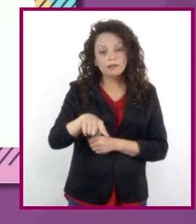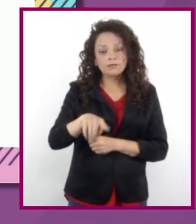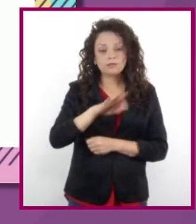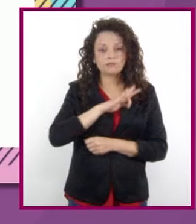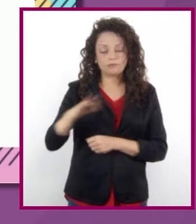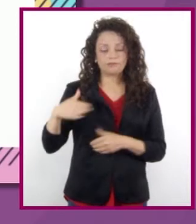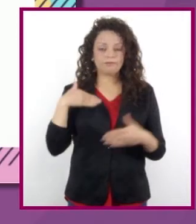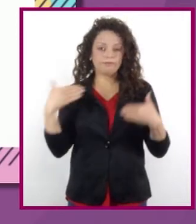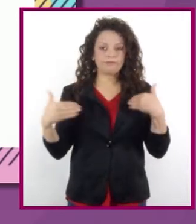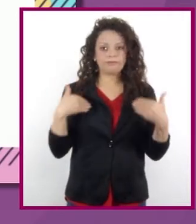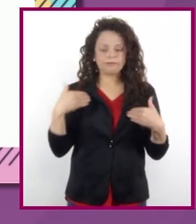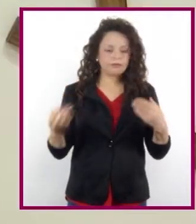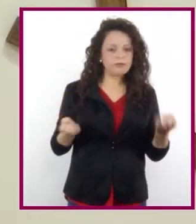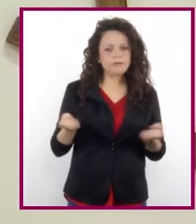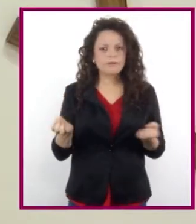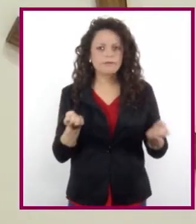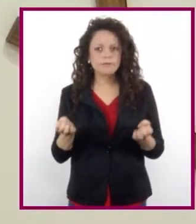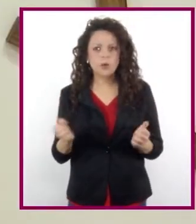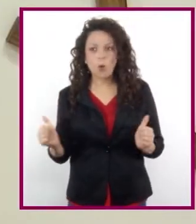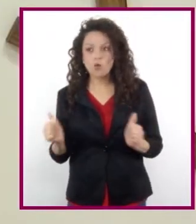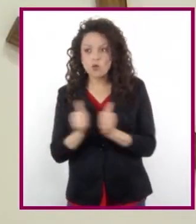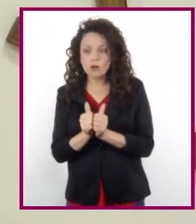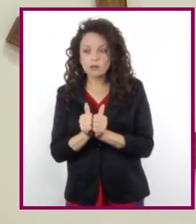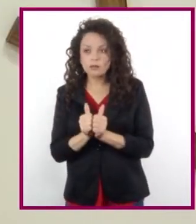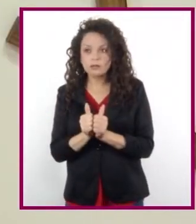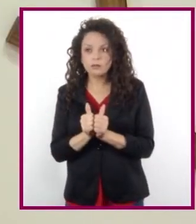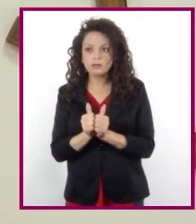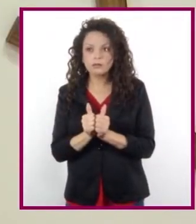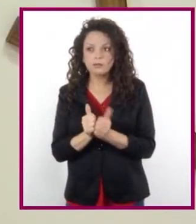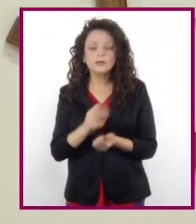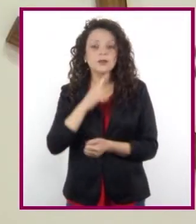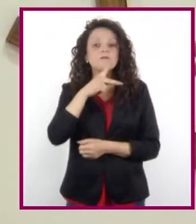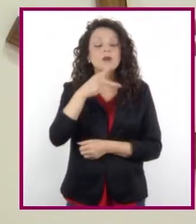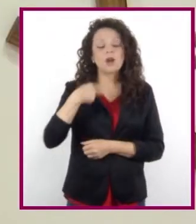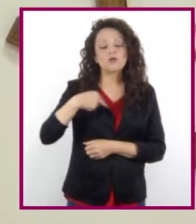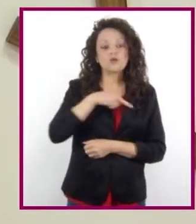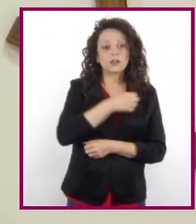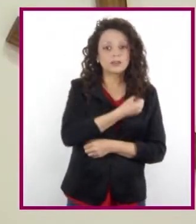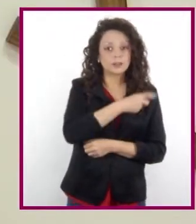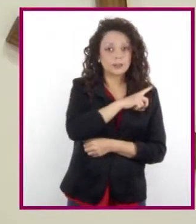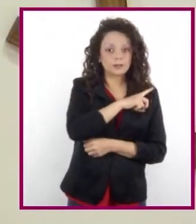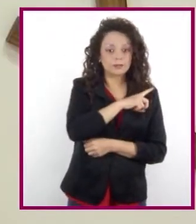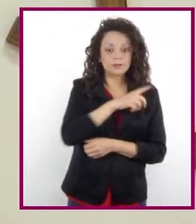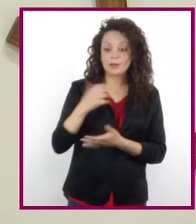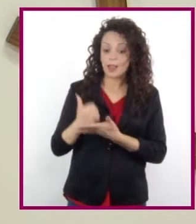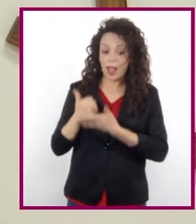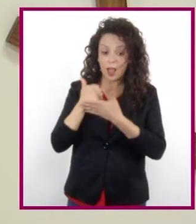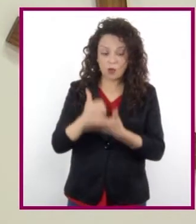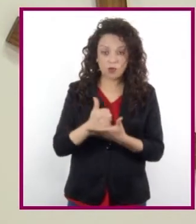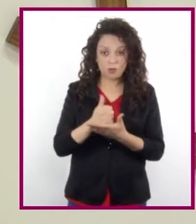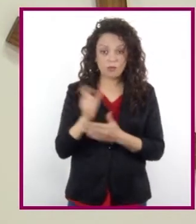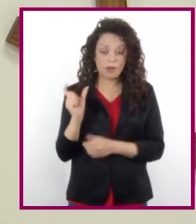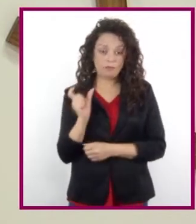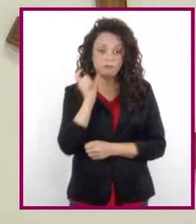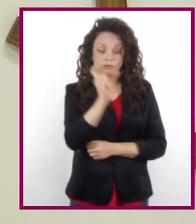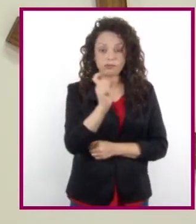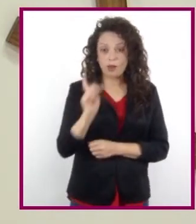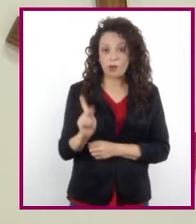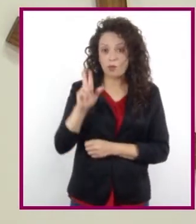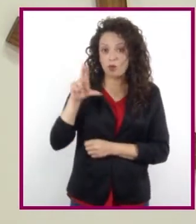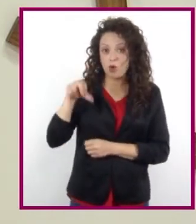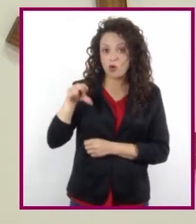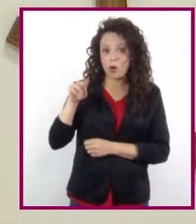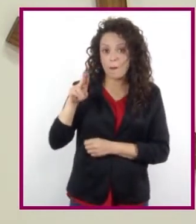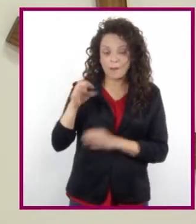Mejoraremos nuestra salud. ¿Lograron acomodar en los espacios vacíos los pronombres demostrativos correctos? Si no